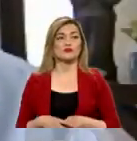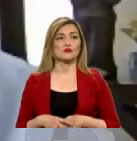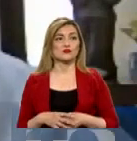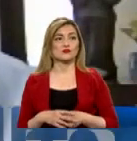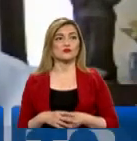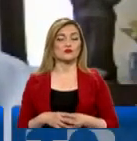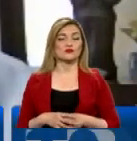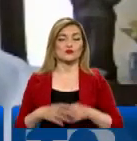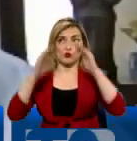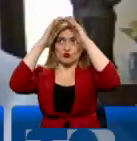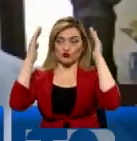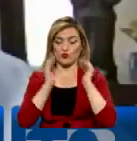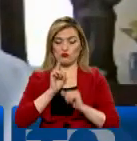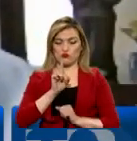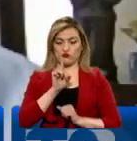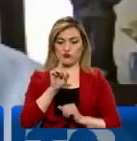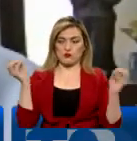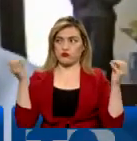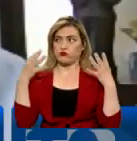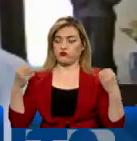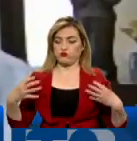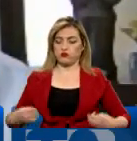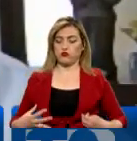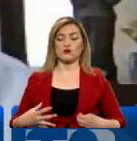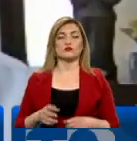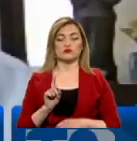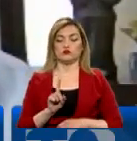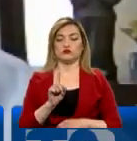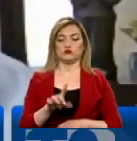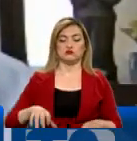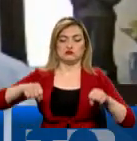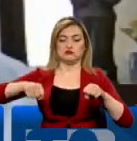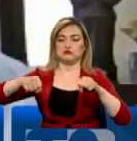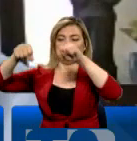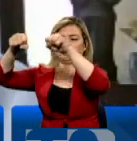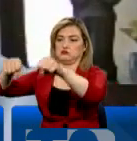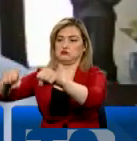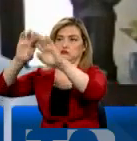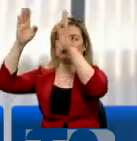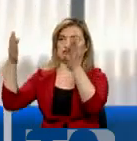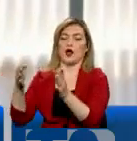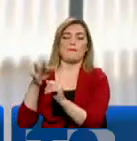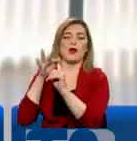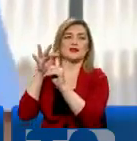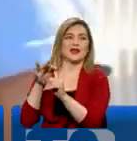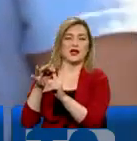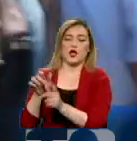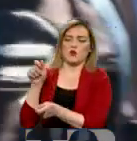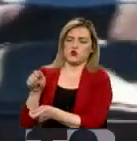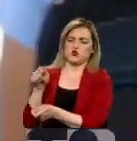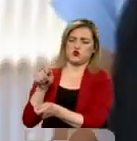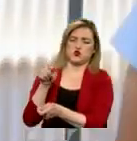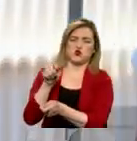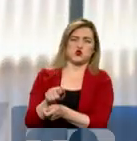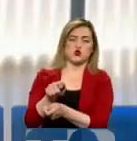pasen por el pediluvio, el pasajero con su equipaje, tanto para check-in como de mano, pasa por un túnel especial de amonio cuaternario,